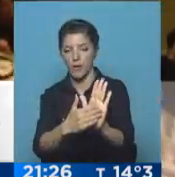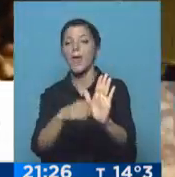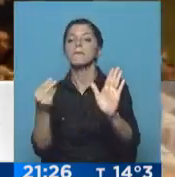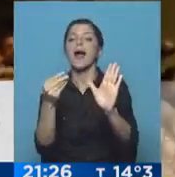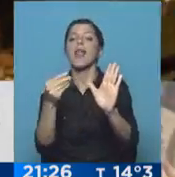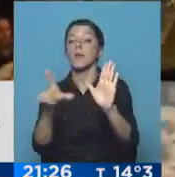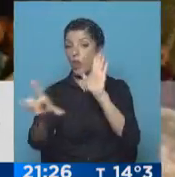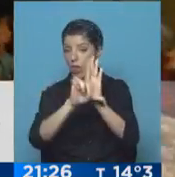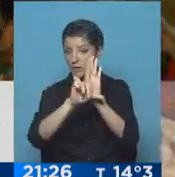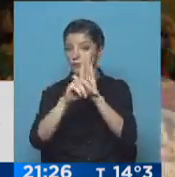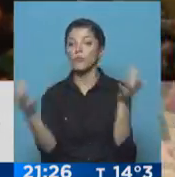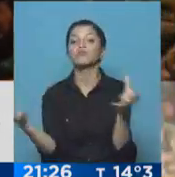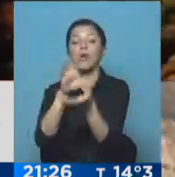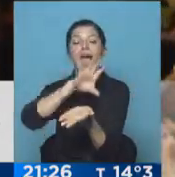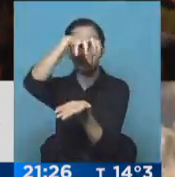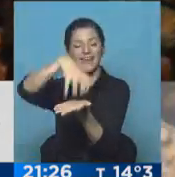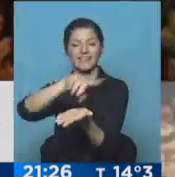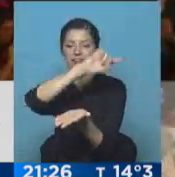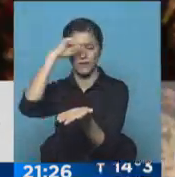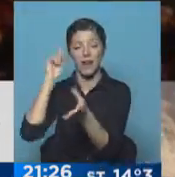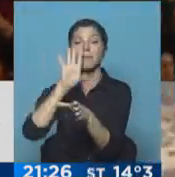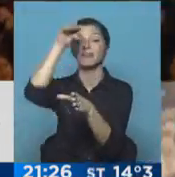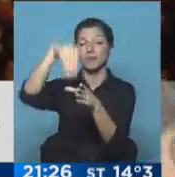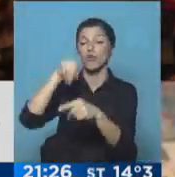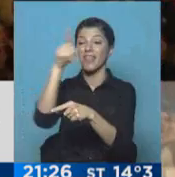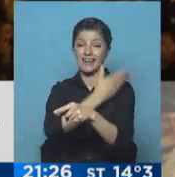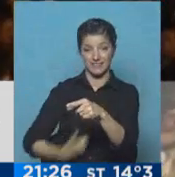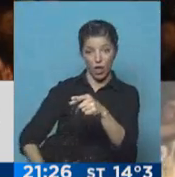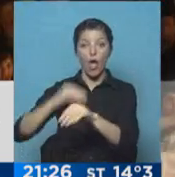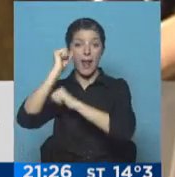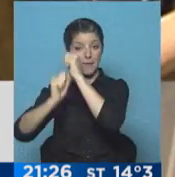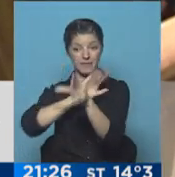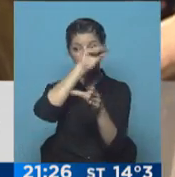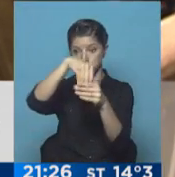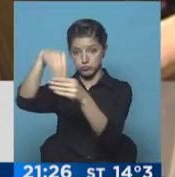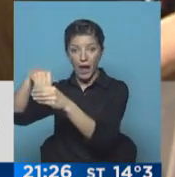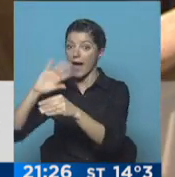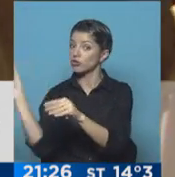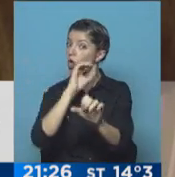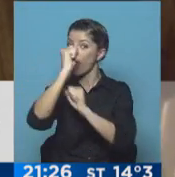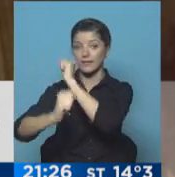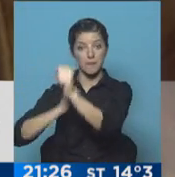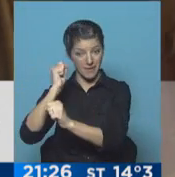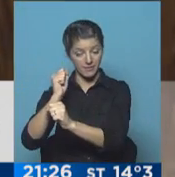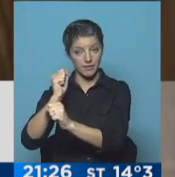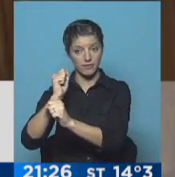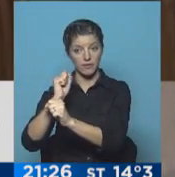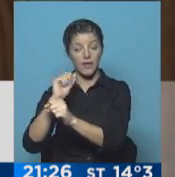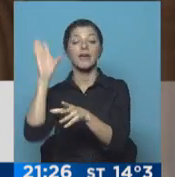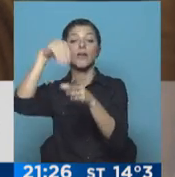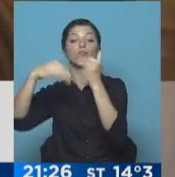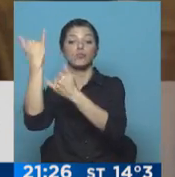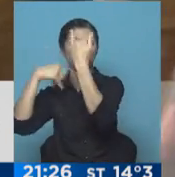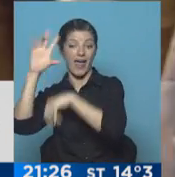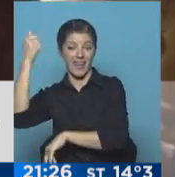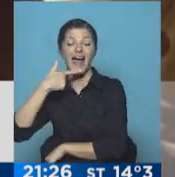por ley de la Agencia Nacional de Participaciones Estatales de Empresas, que involucra a todas las empresas que conforman parte de los activos del